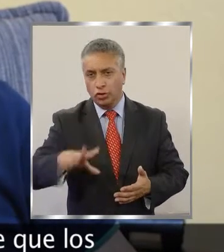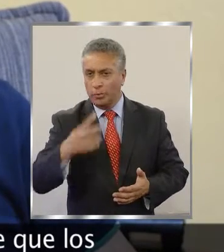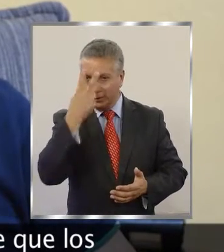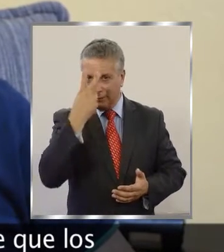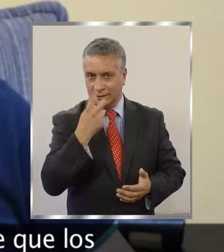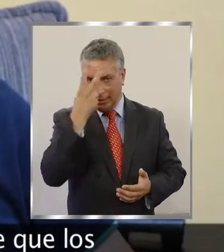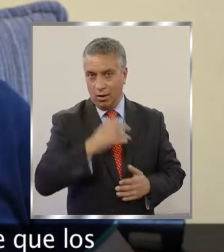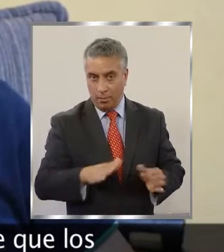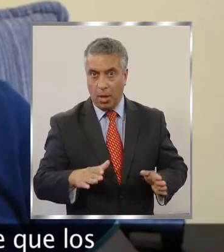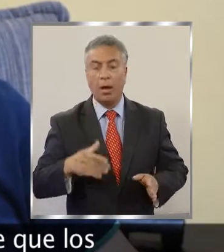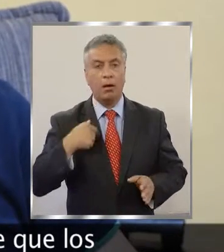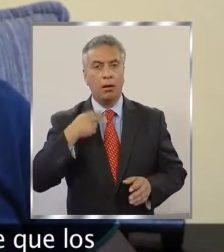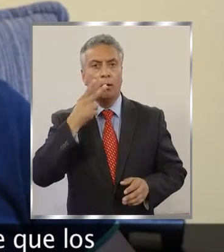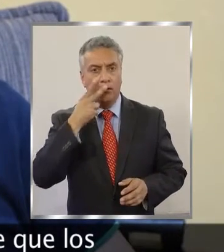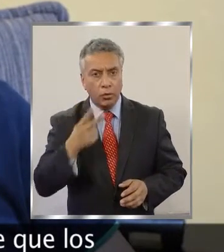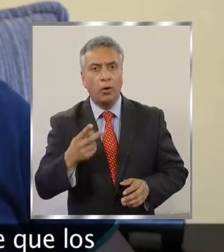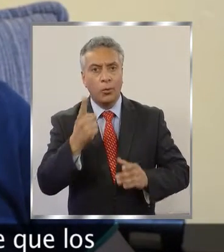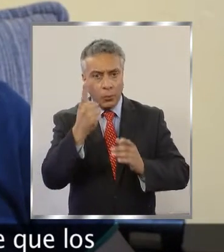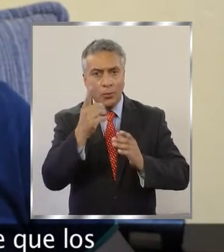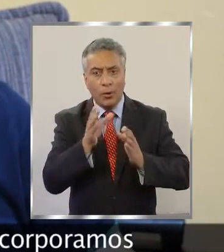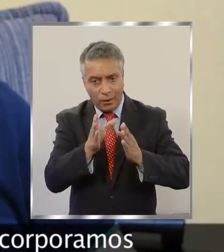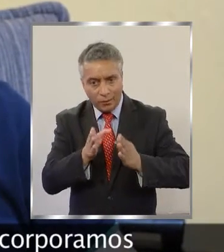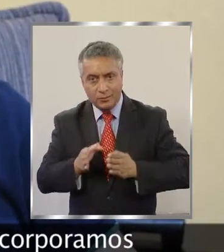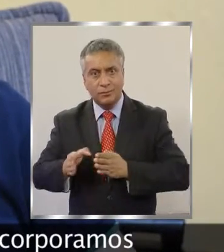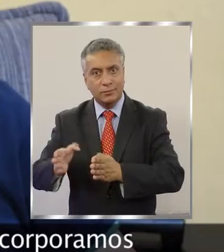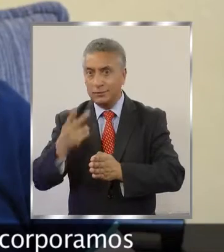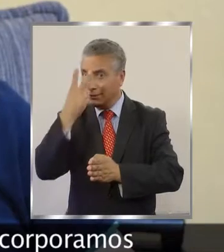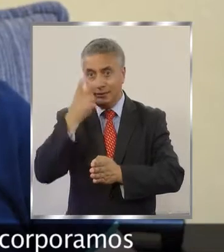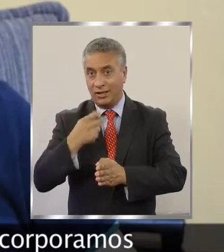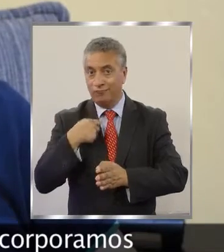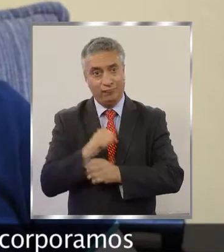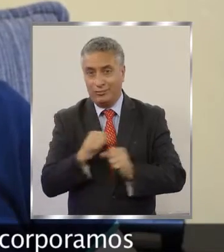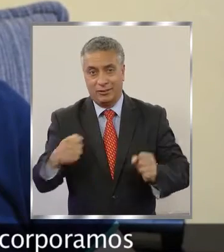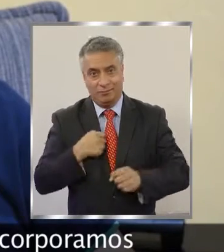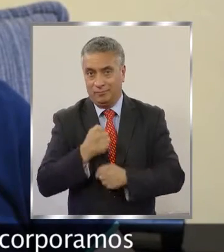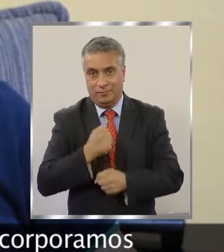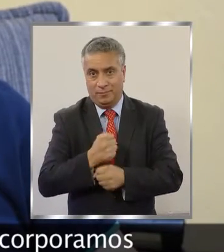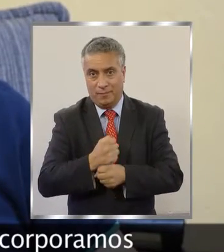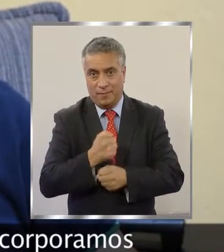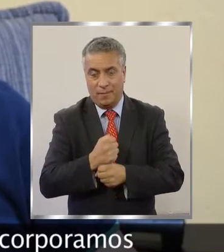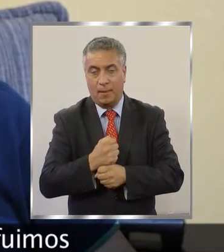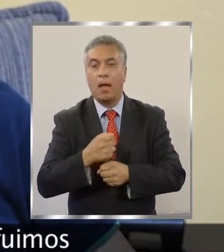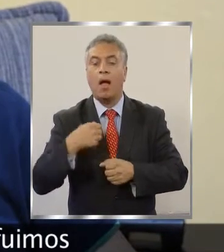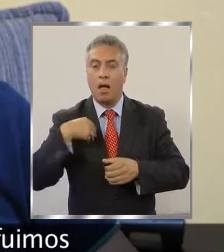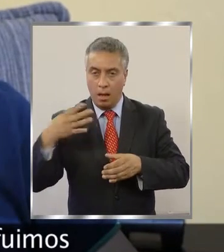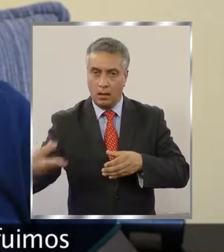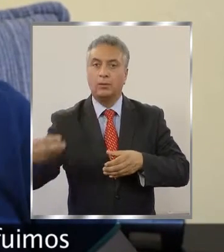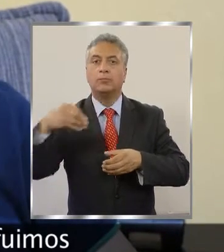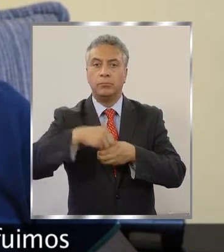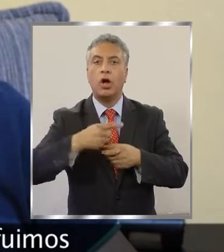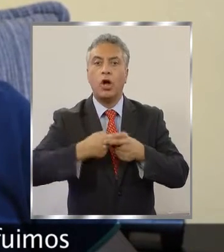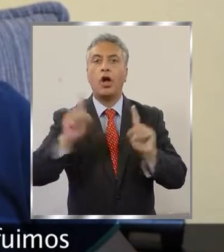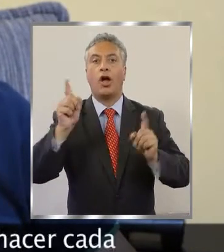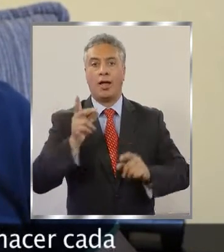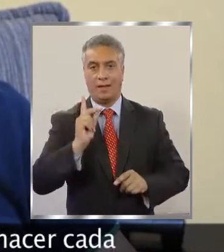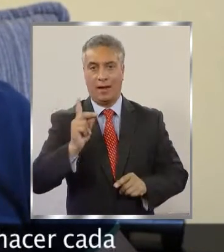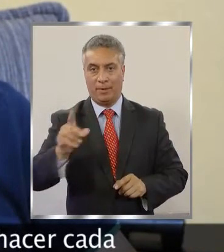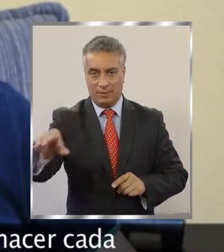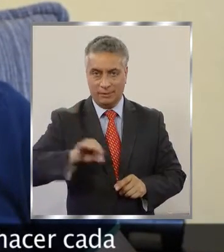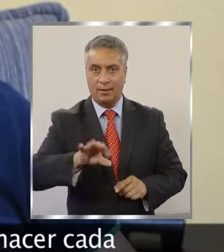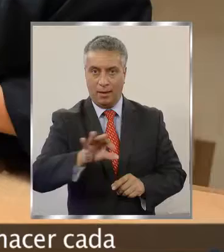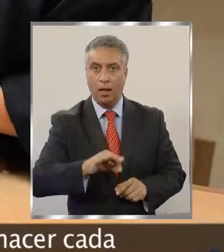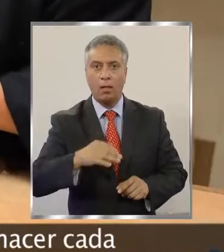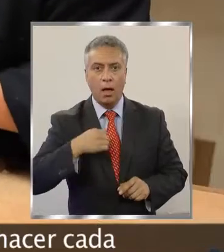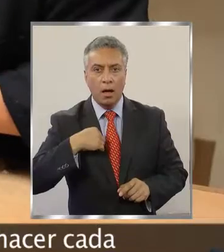Vimos que había una parte que los ciegos no podíamos hacer. Incorporamos otras discapacidades y fuimos